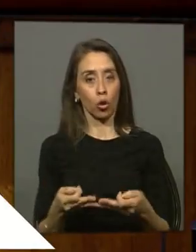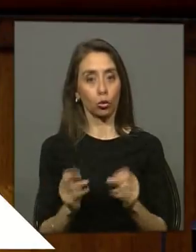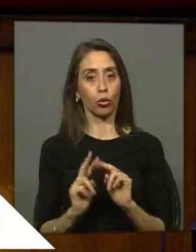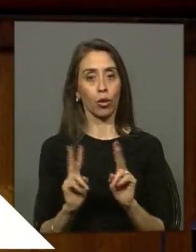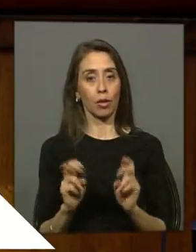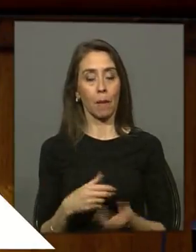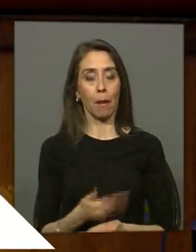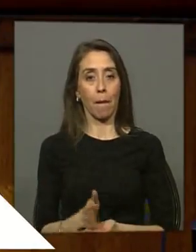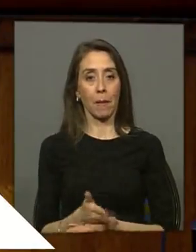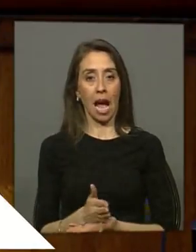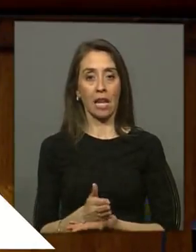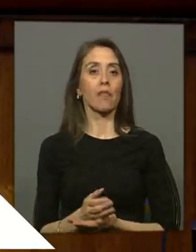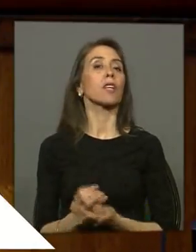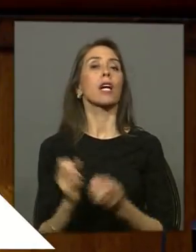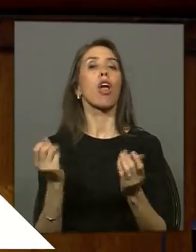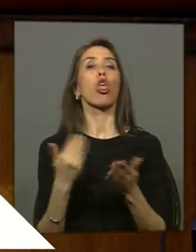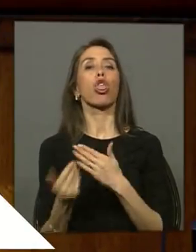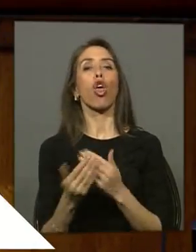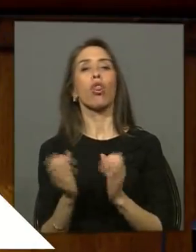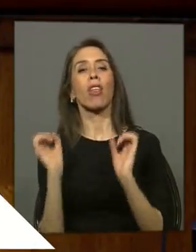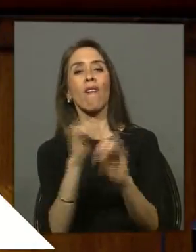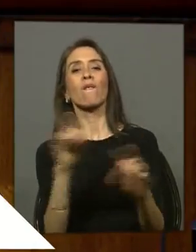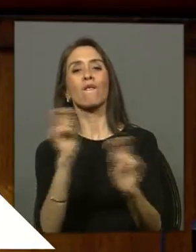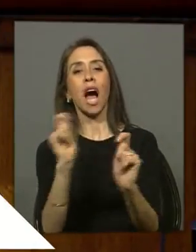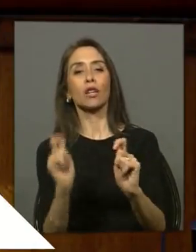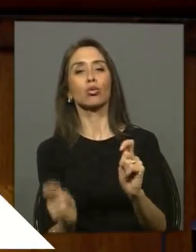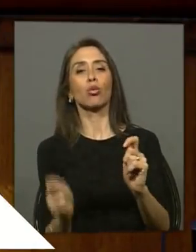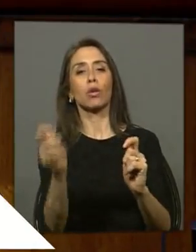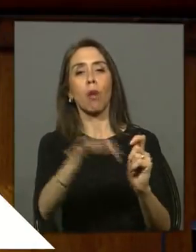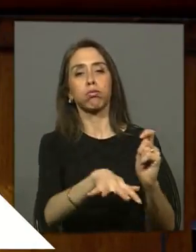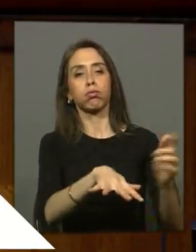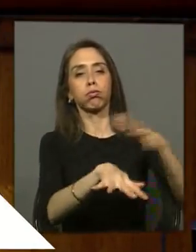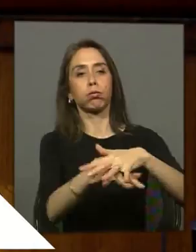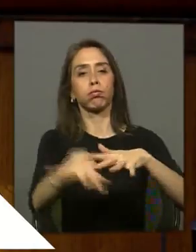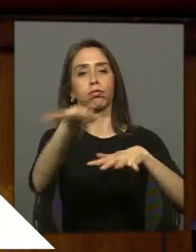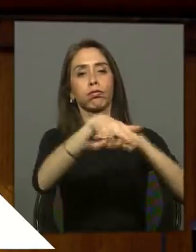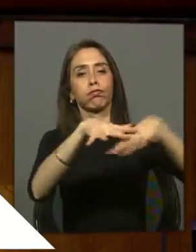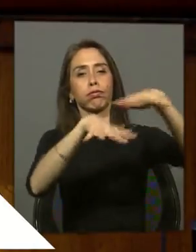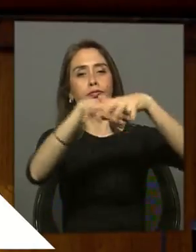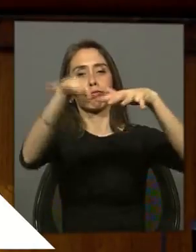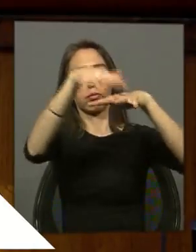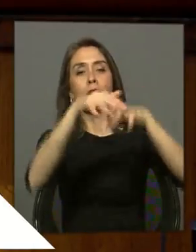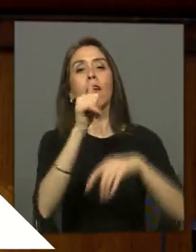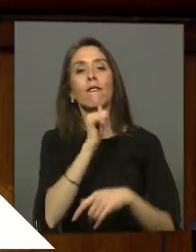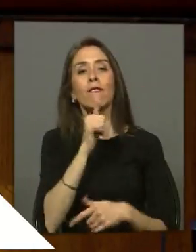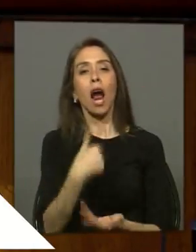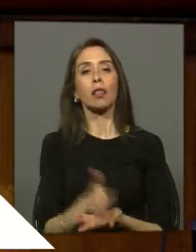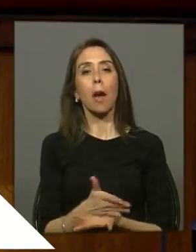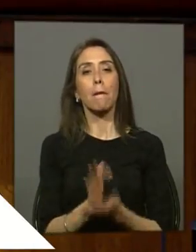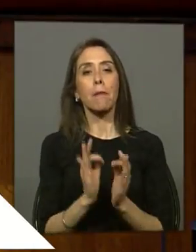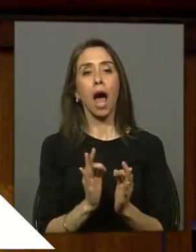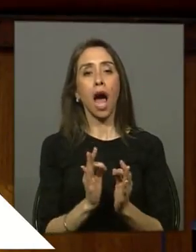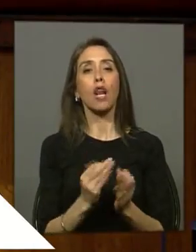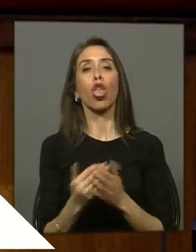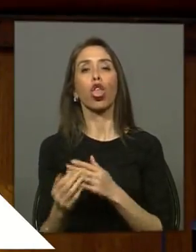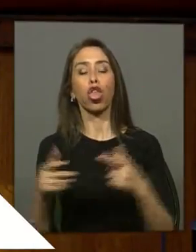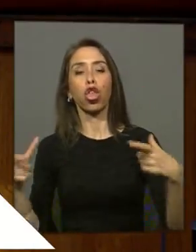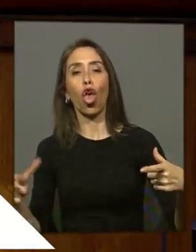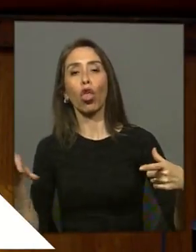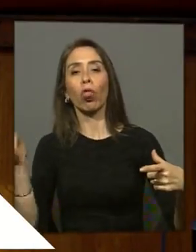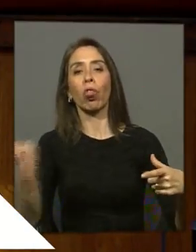materia de planificación de los rellenos sanitarios letra se determina la falta de una adecuada planificación y ordenamiento territorial